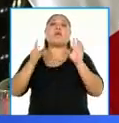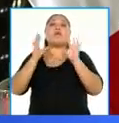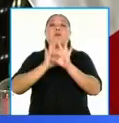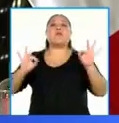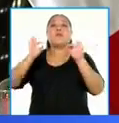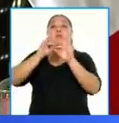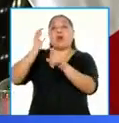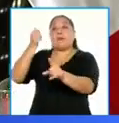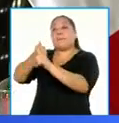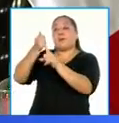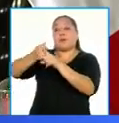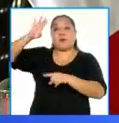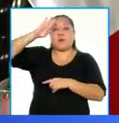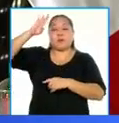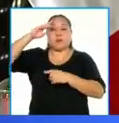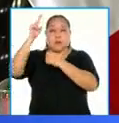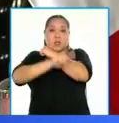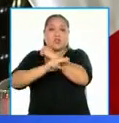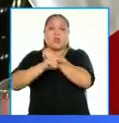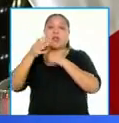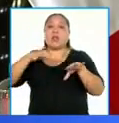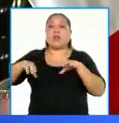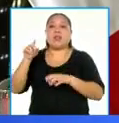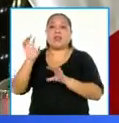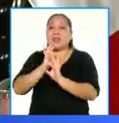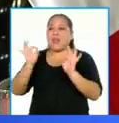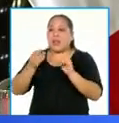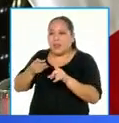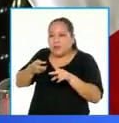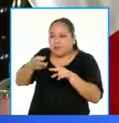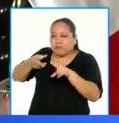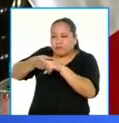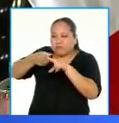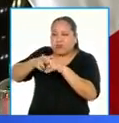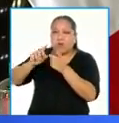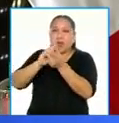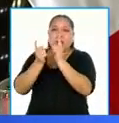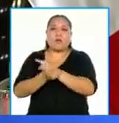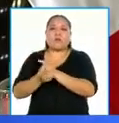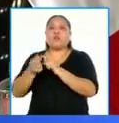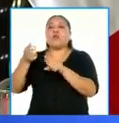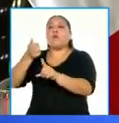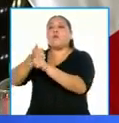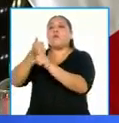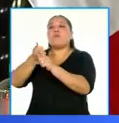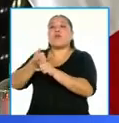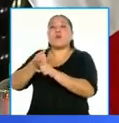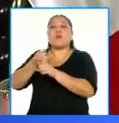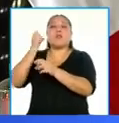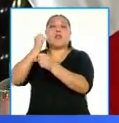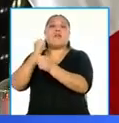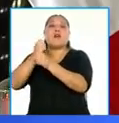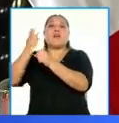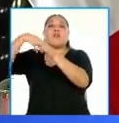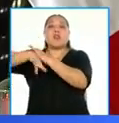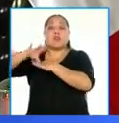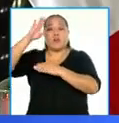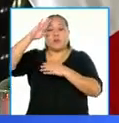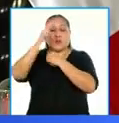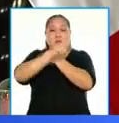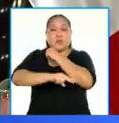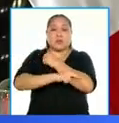la propia Policía Nacional la que lo haga, que nadie interfiera con las cuestiones internas de la Policía Nacional. El Ministerio del